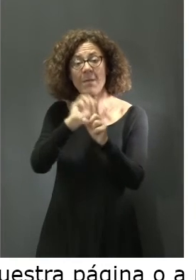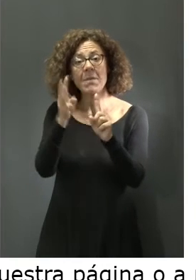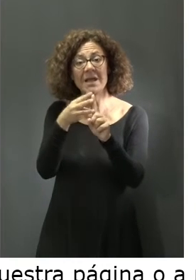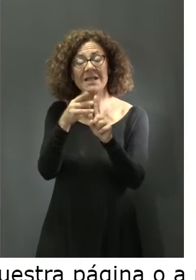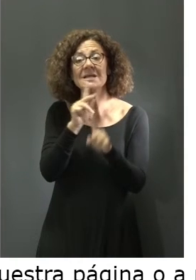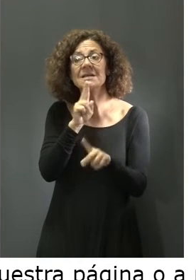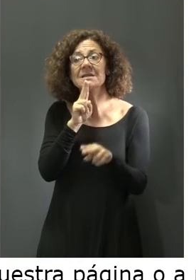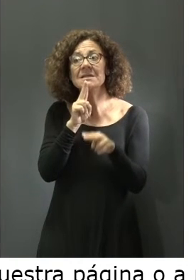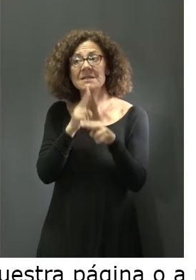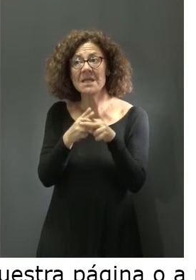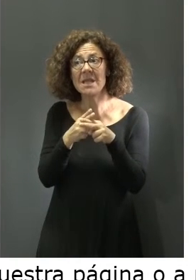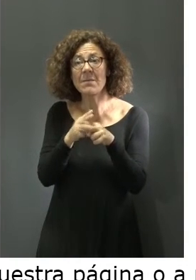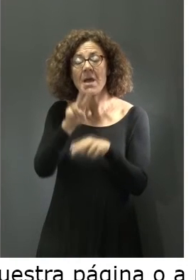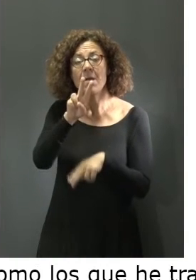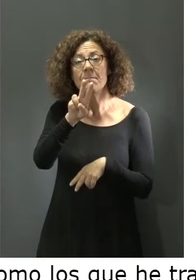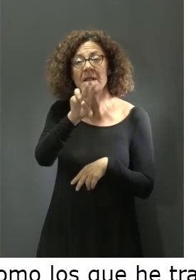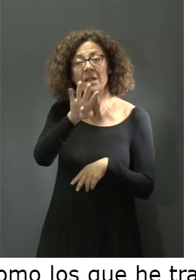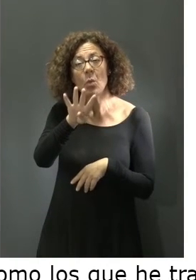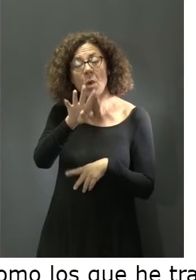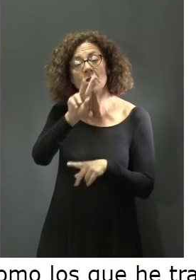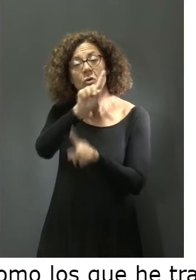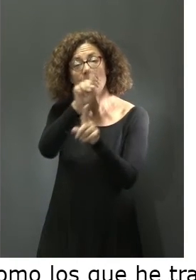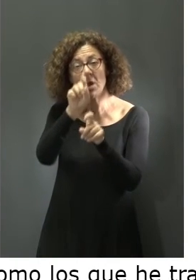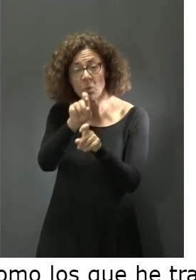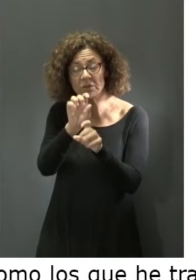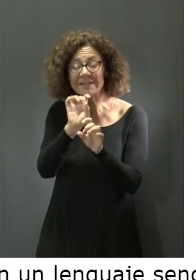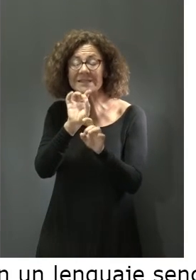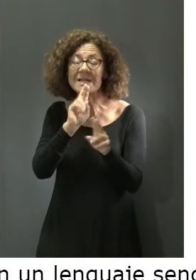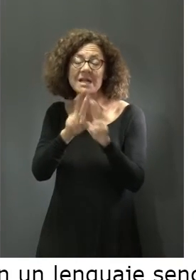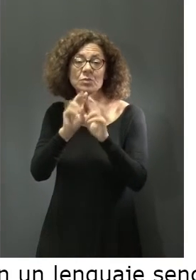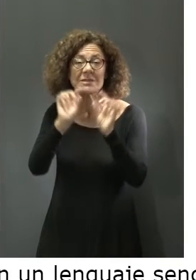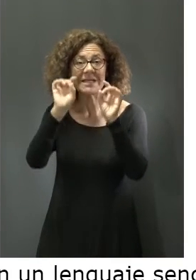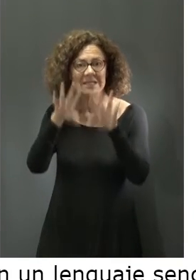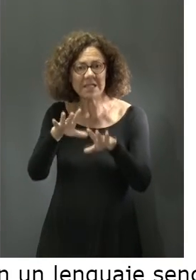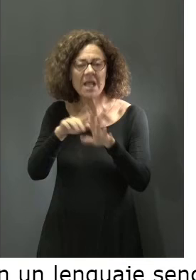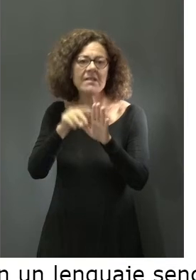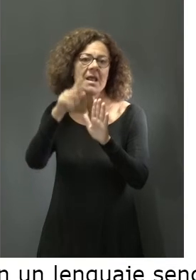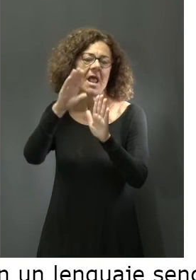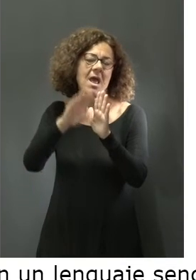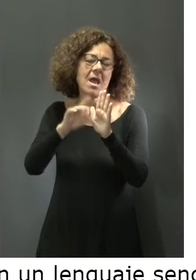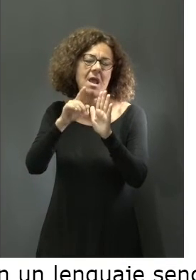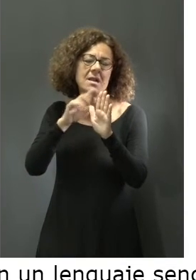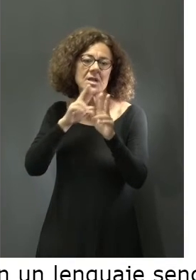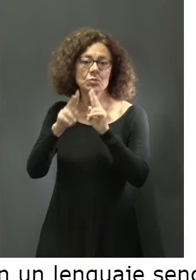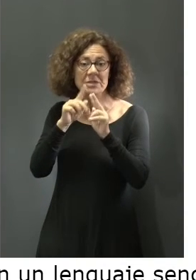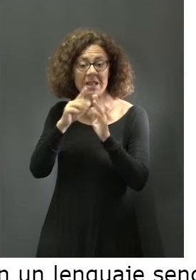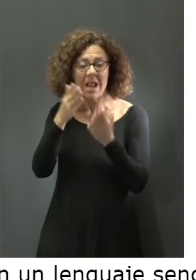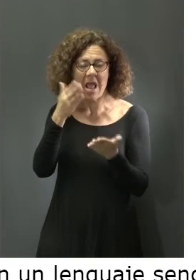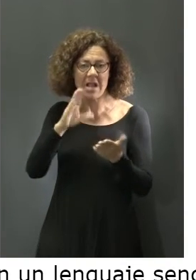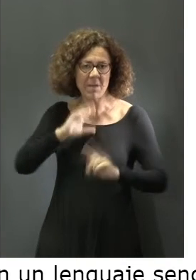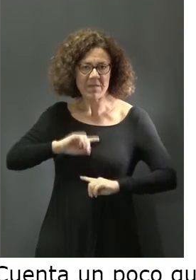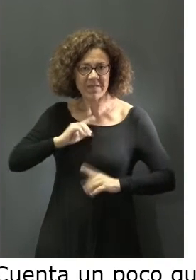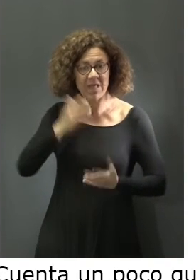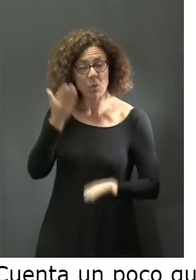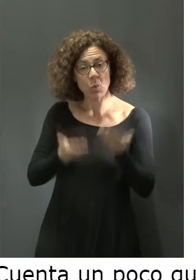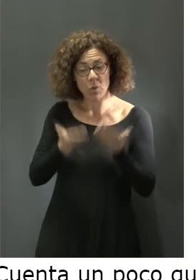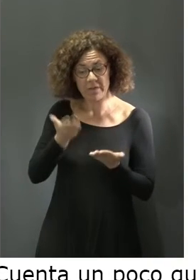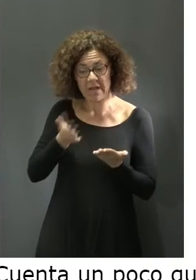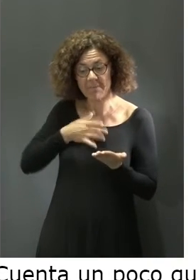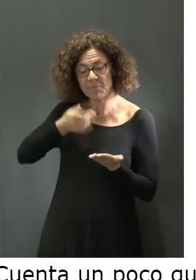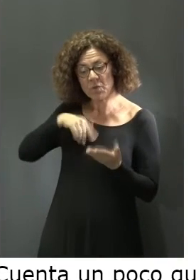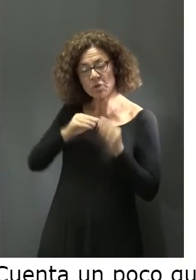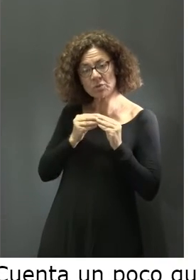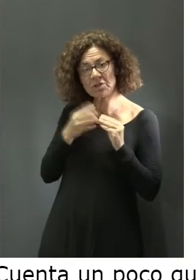llama 24 preguntas y respuestas sobre la Ley de Apoyos a la Capacidad Jurídica, ¿no? Entonces, lo que hemos hecho ha